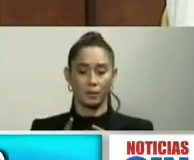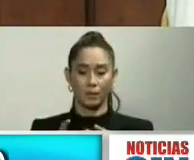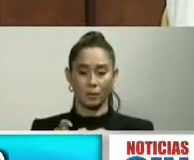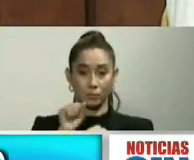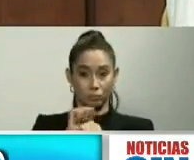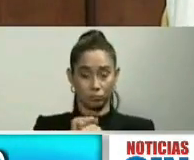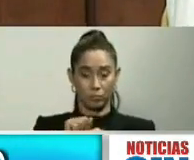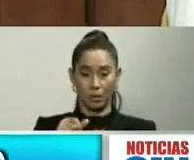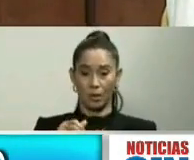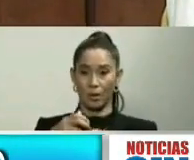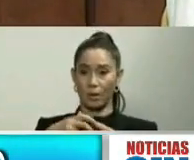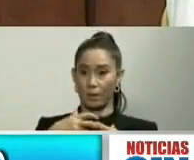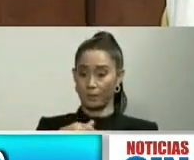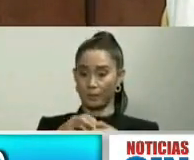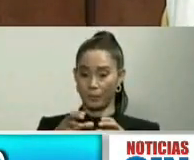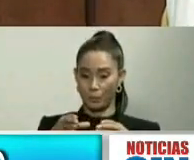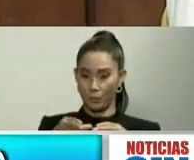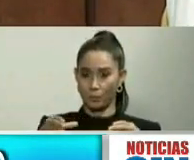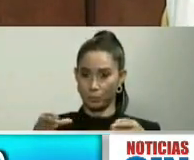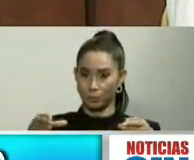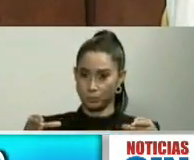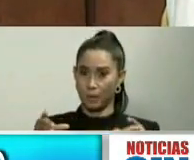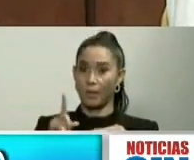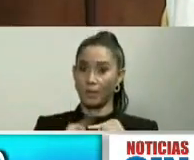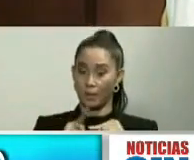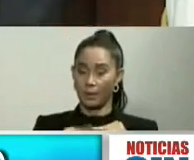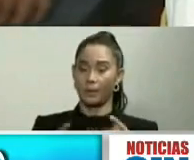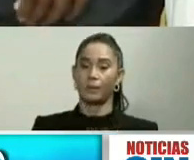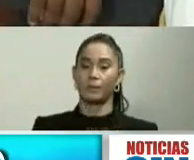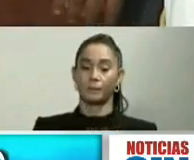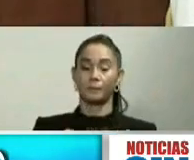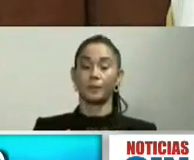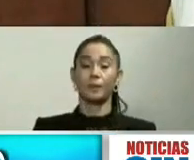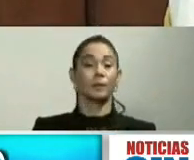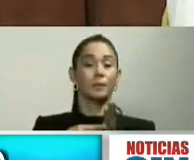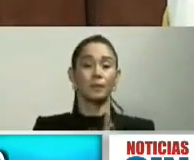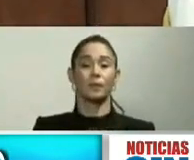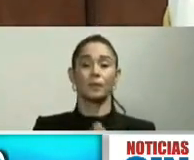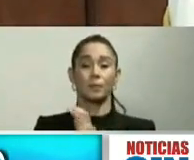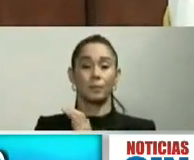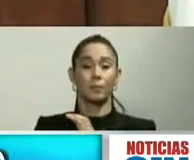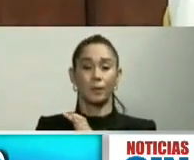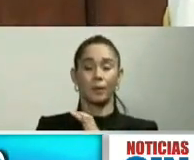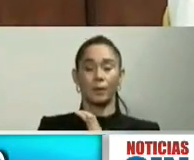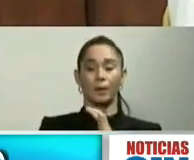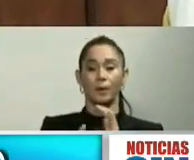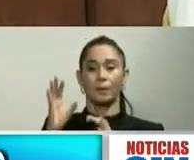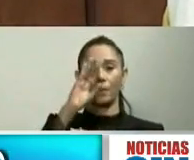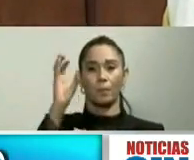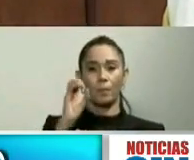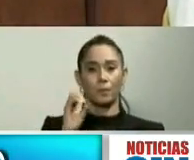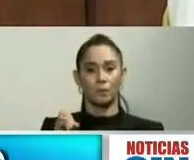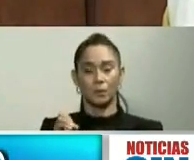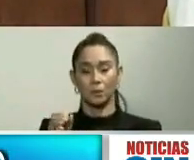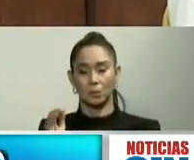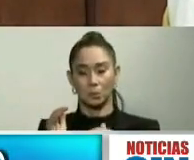acuerdo que hoy presentamos a la sociedad dominicana lleva un porcentaje promediado